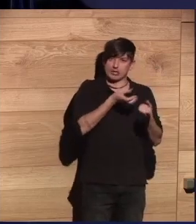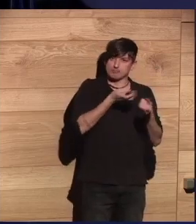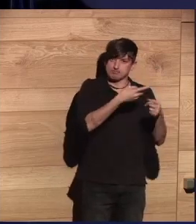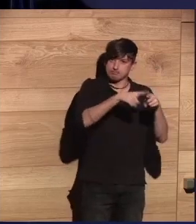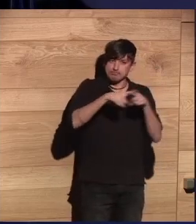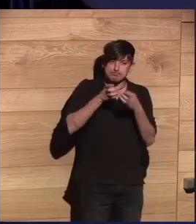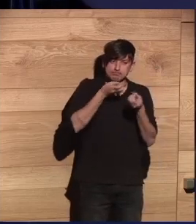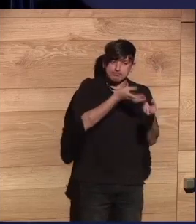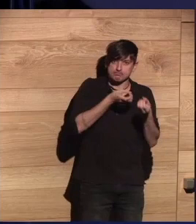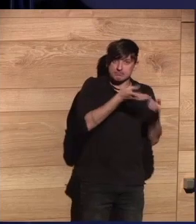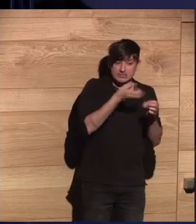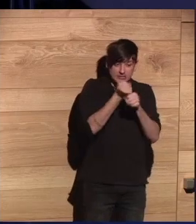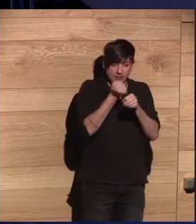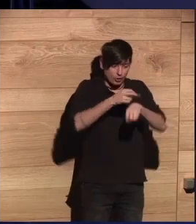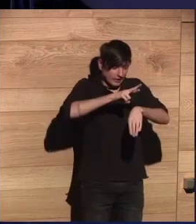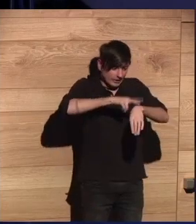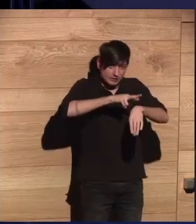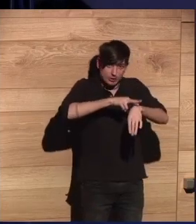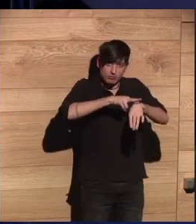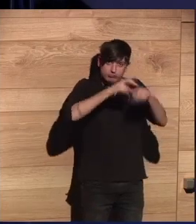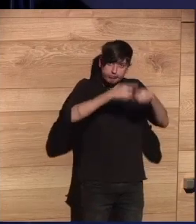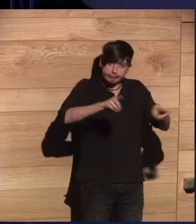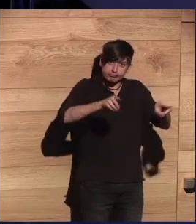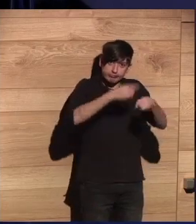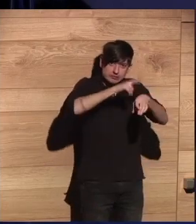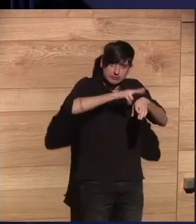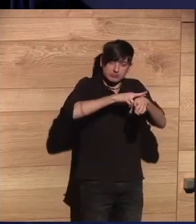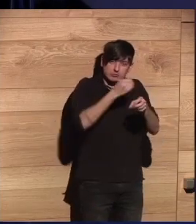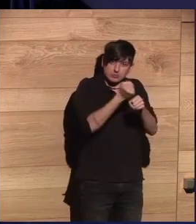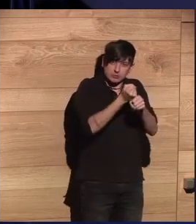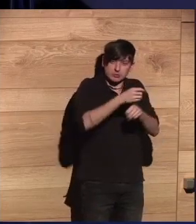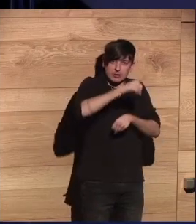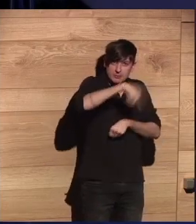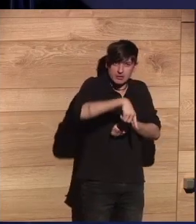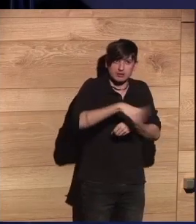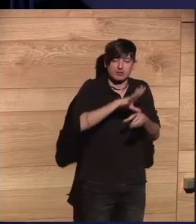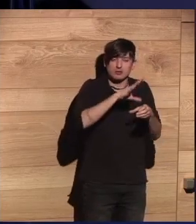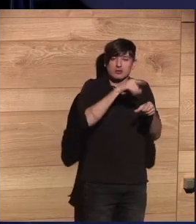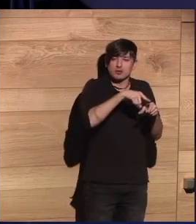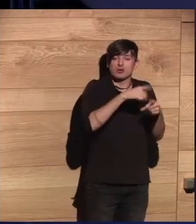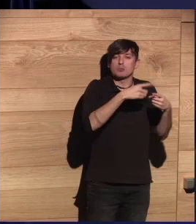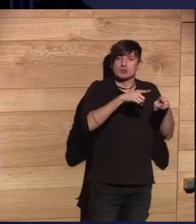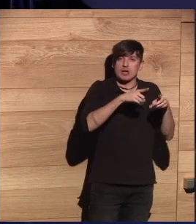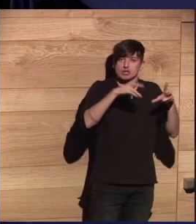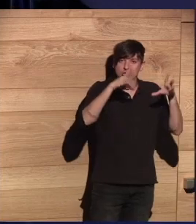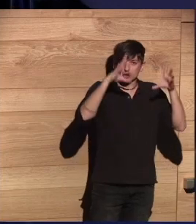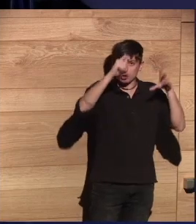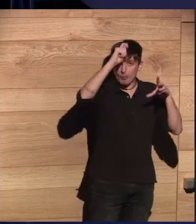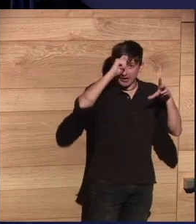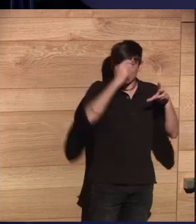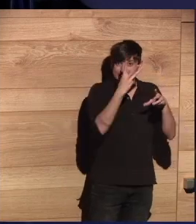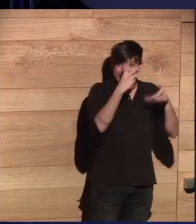esto. El trabajo rítmico también en el sombrero de 3 picos, toda la primera